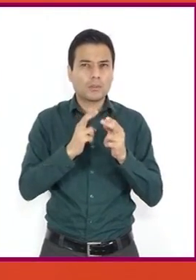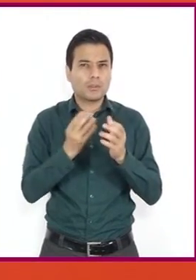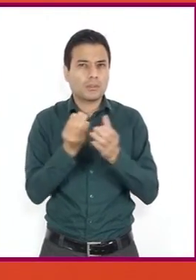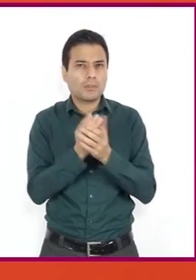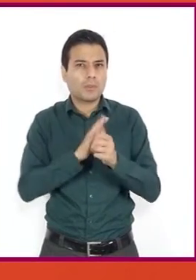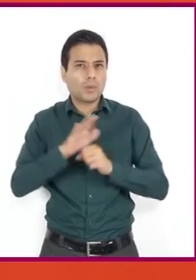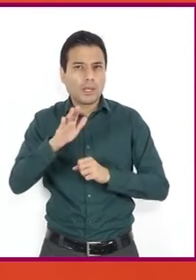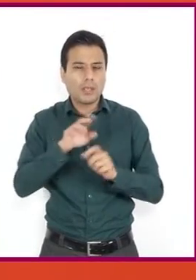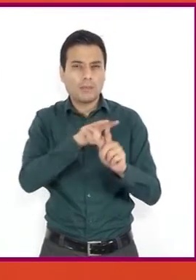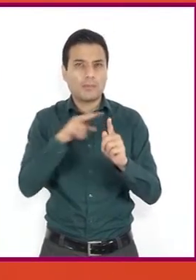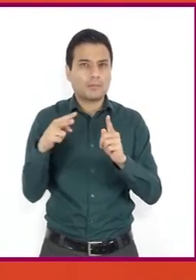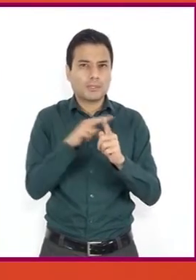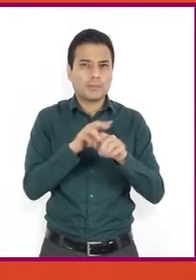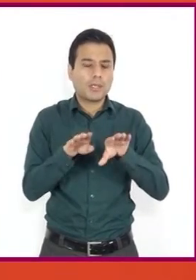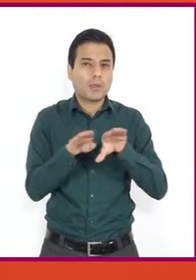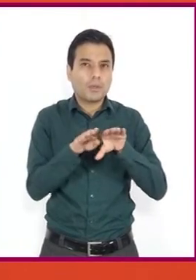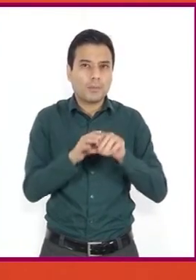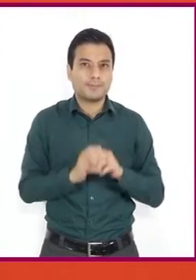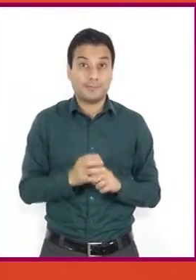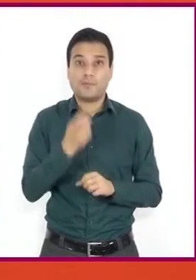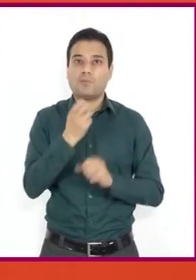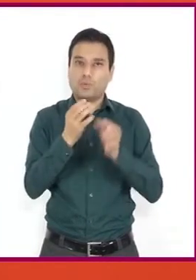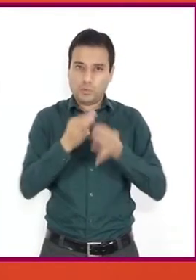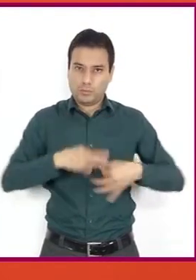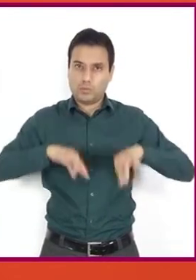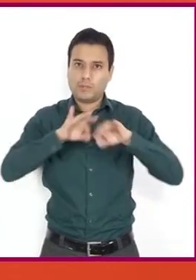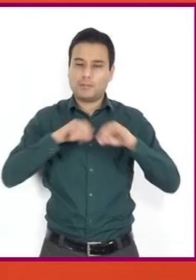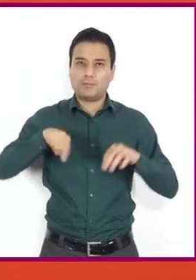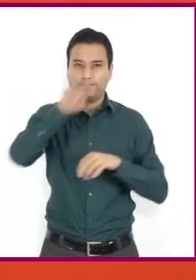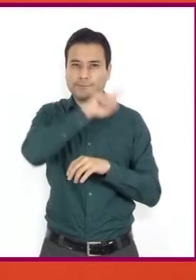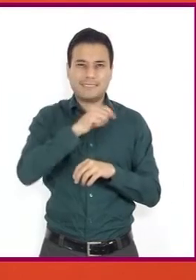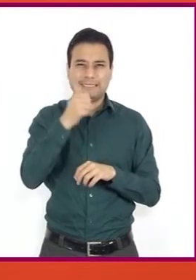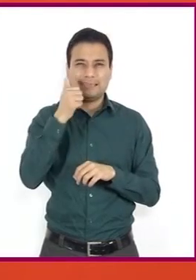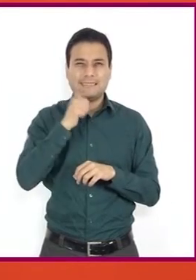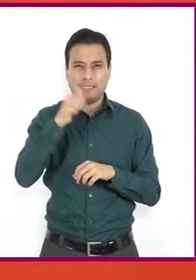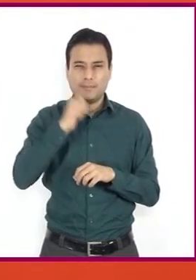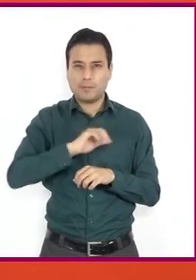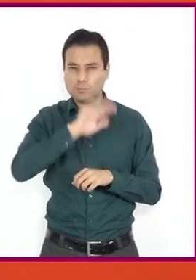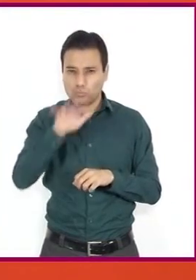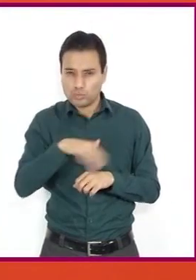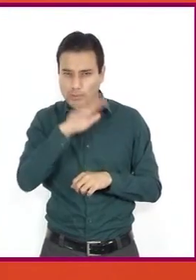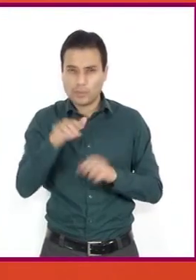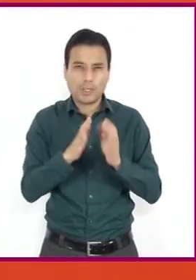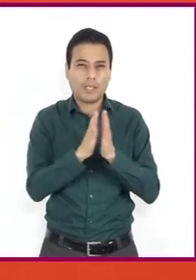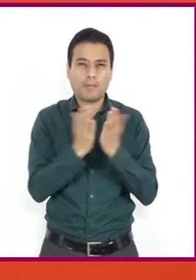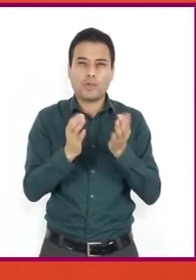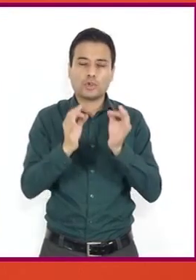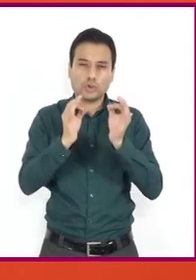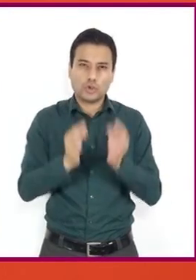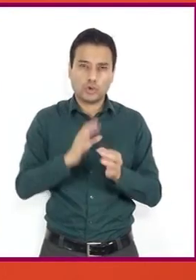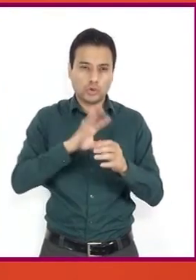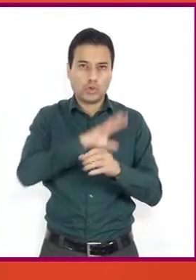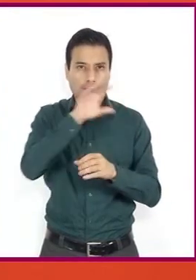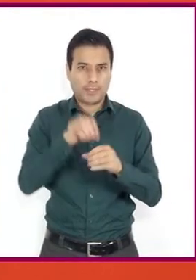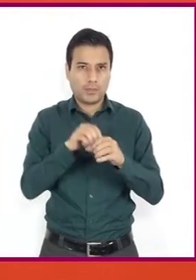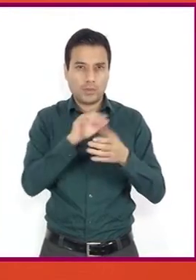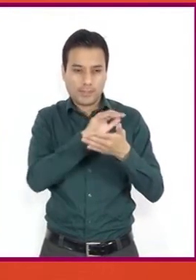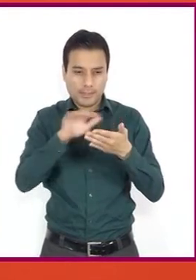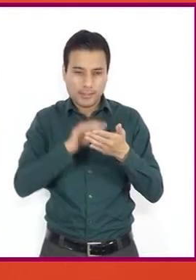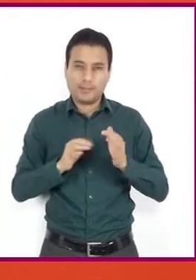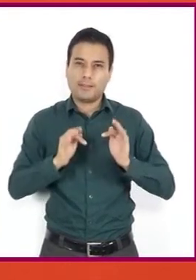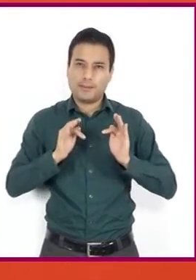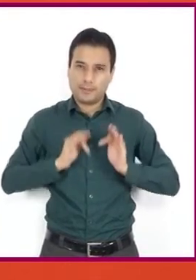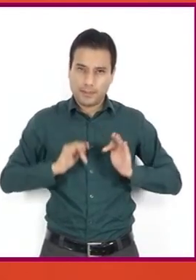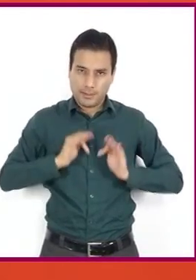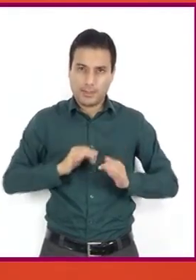perspectiva narrativa. Por ello, es importante que siempre busquemos el texto completo y lo leamos con calma para